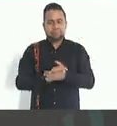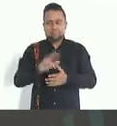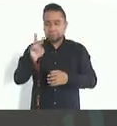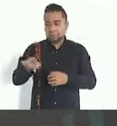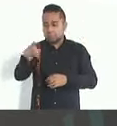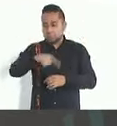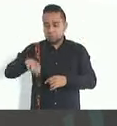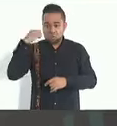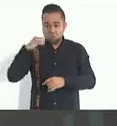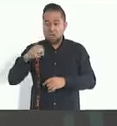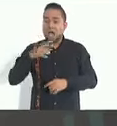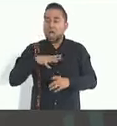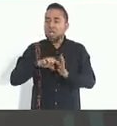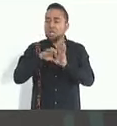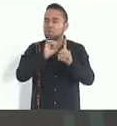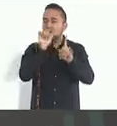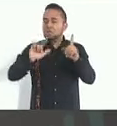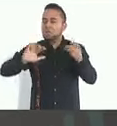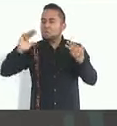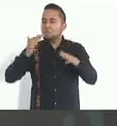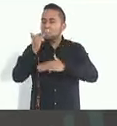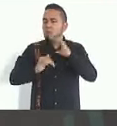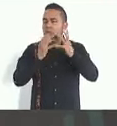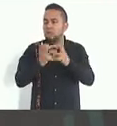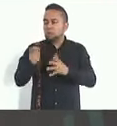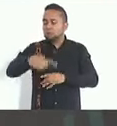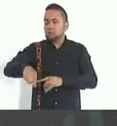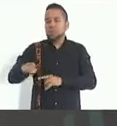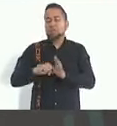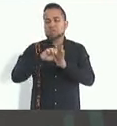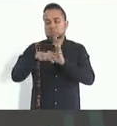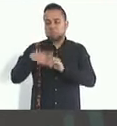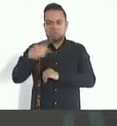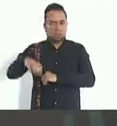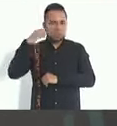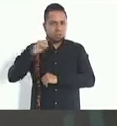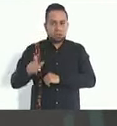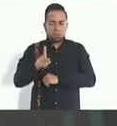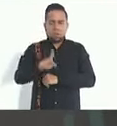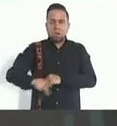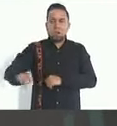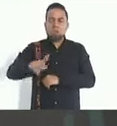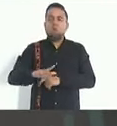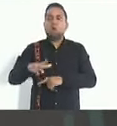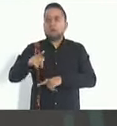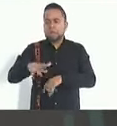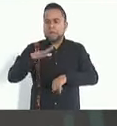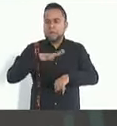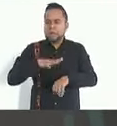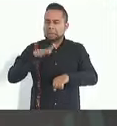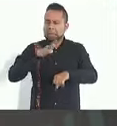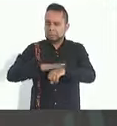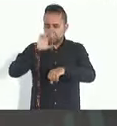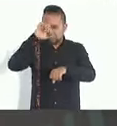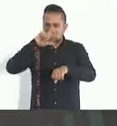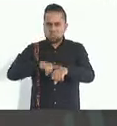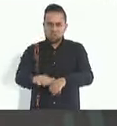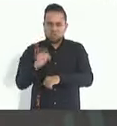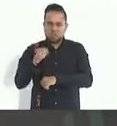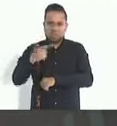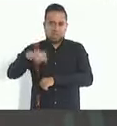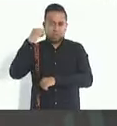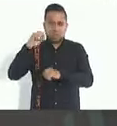Nacional y mundial. El pueblo de Oaxaca es de los pueblos con más cultura